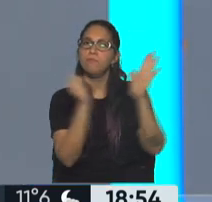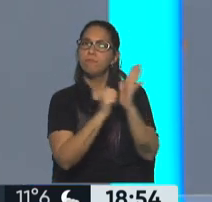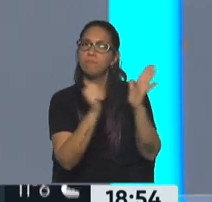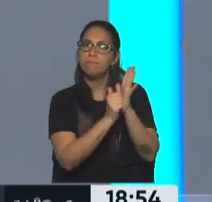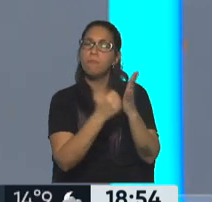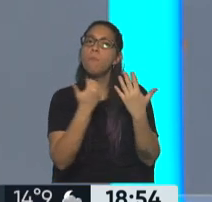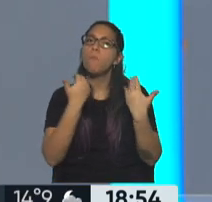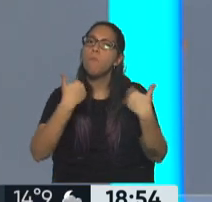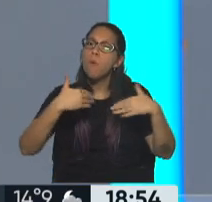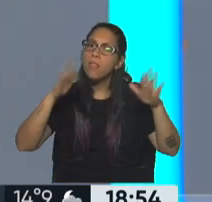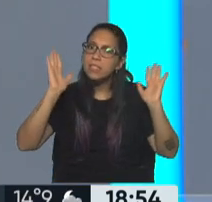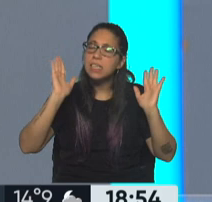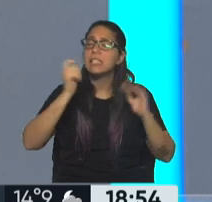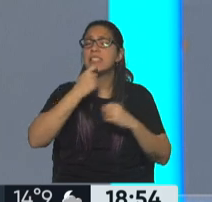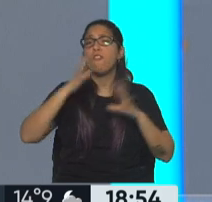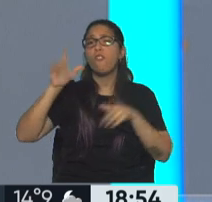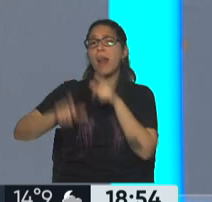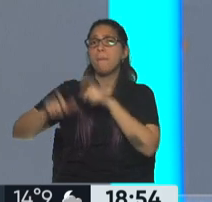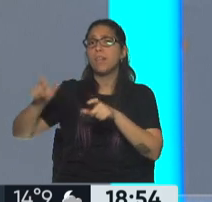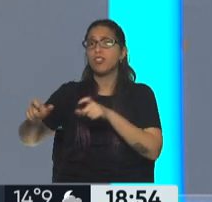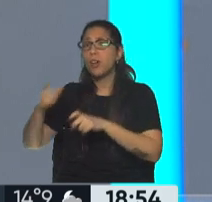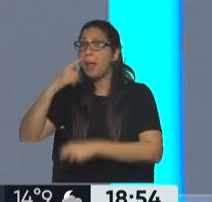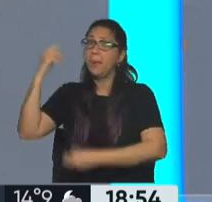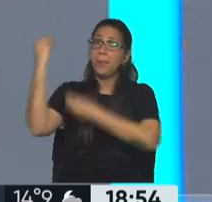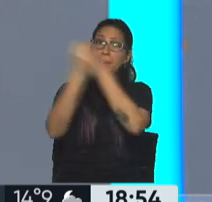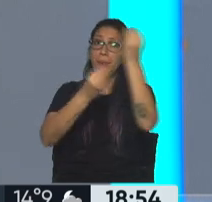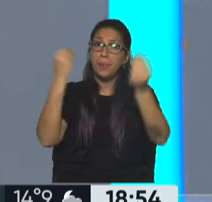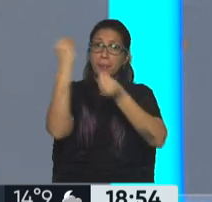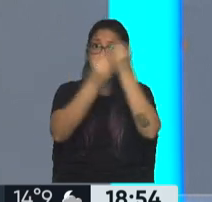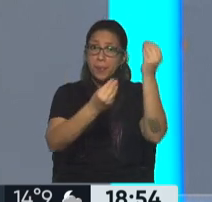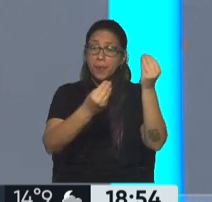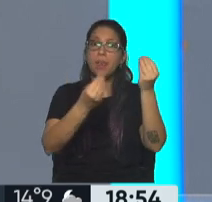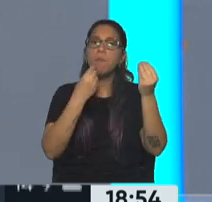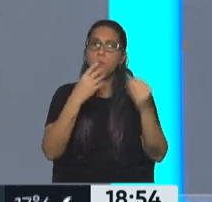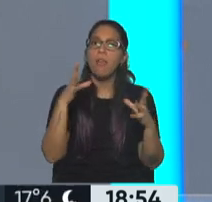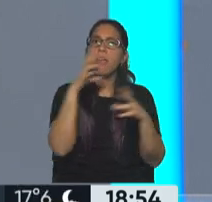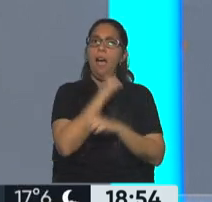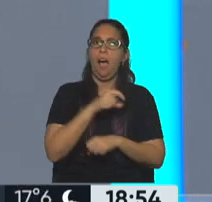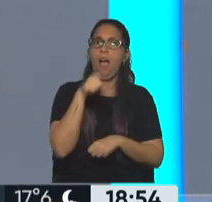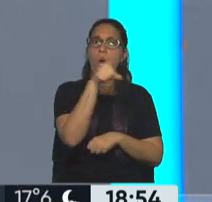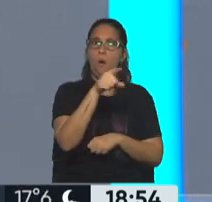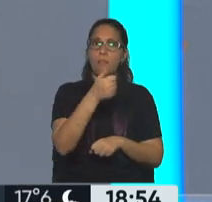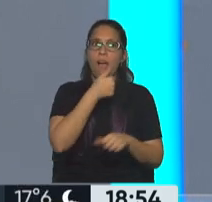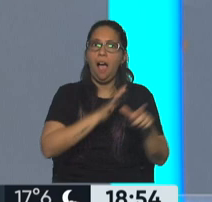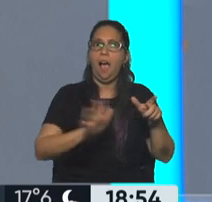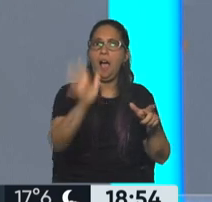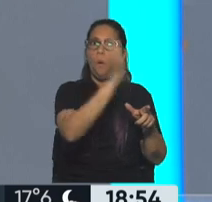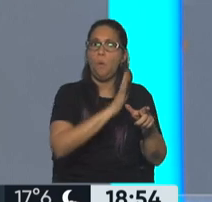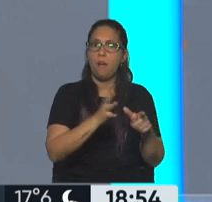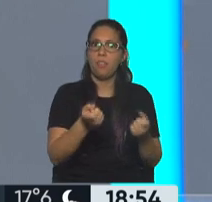sustentar una colonia permanente de humanos en la luna porque el agua es